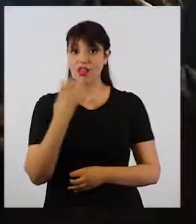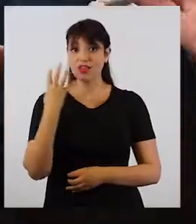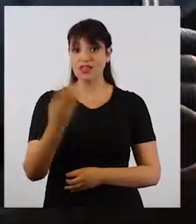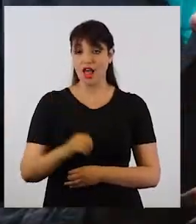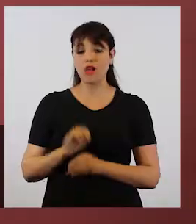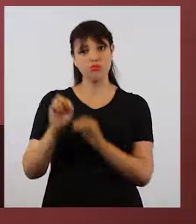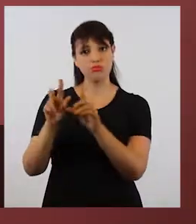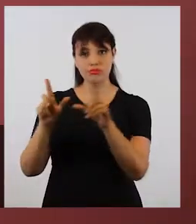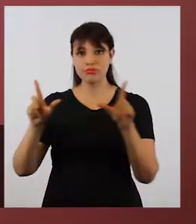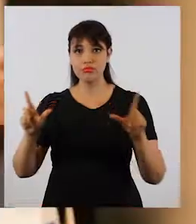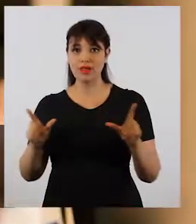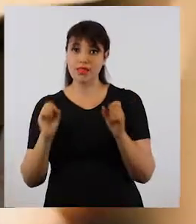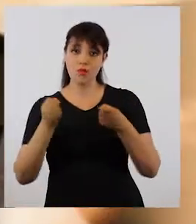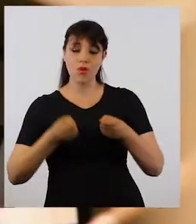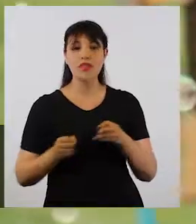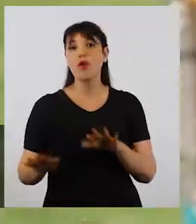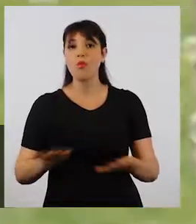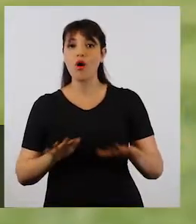aquí